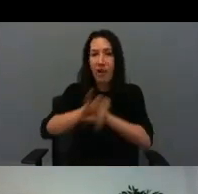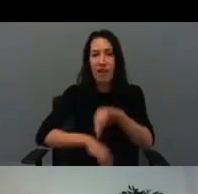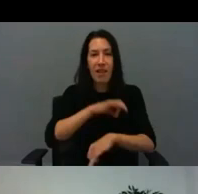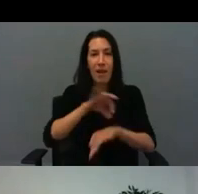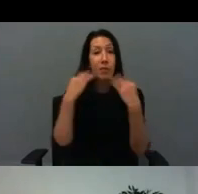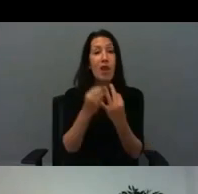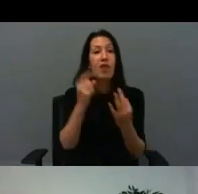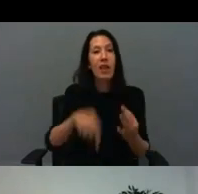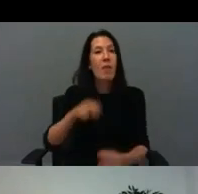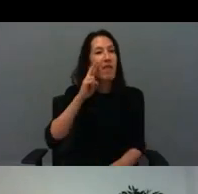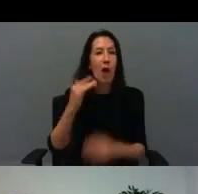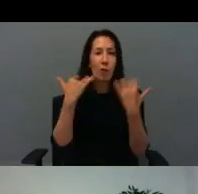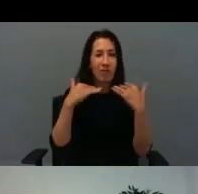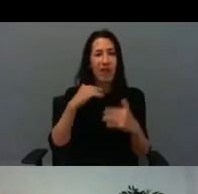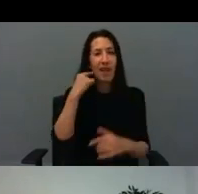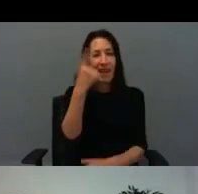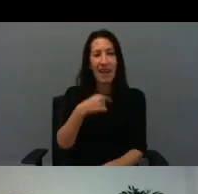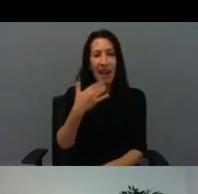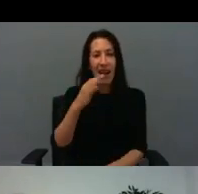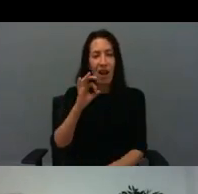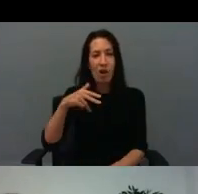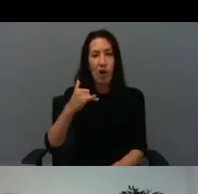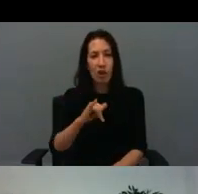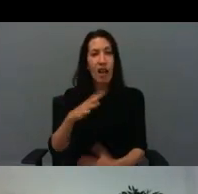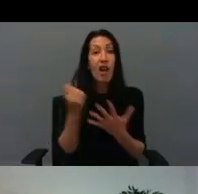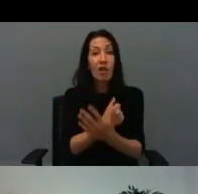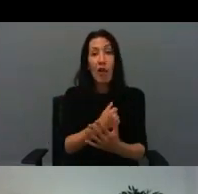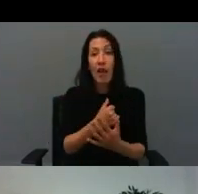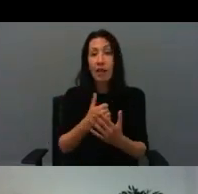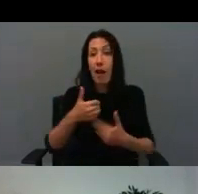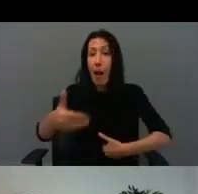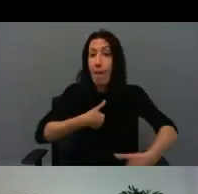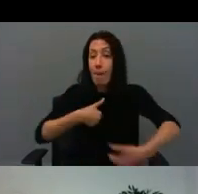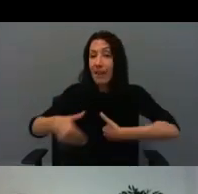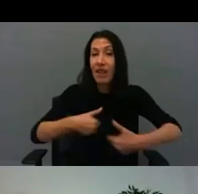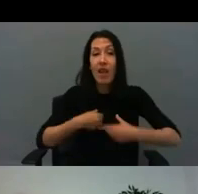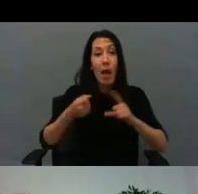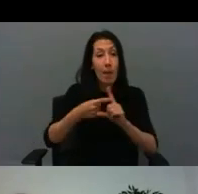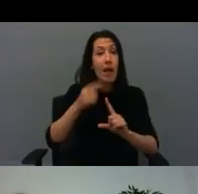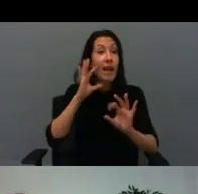ríe de todas las peticiones de correo electrónico. Creo que hoy te han salido